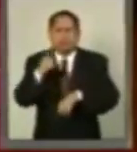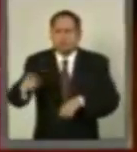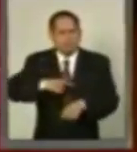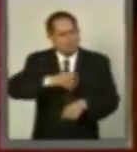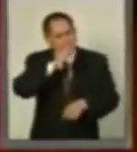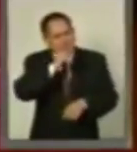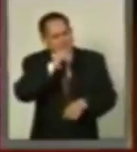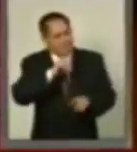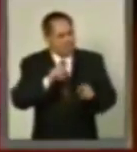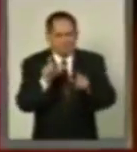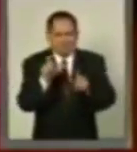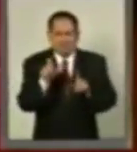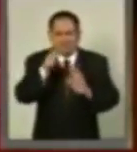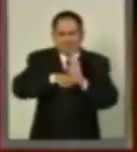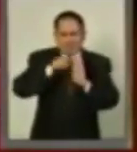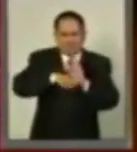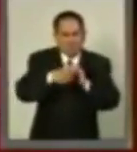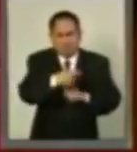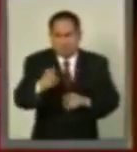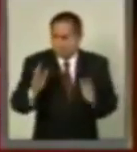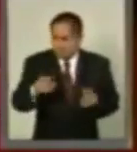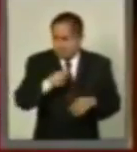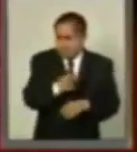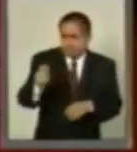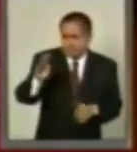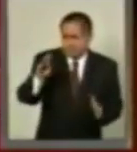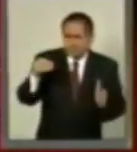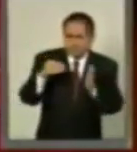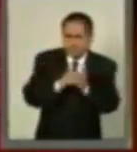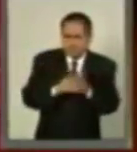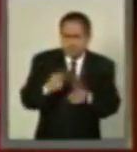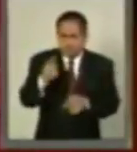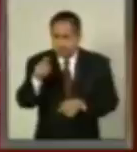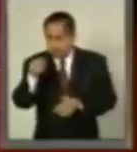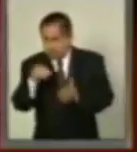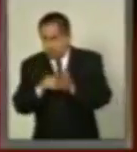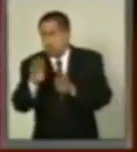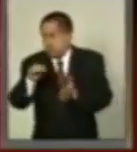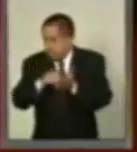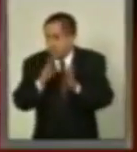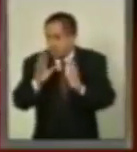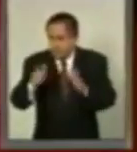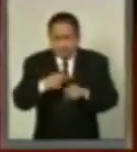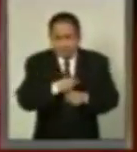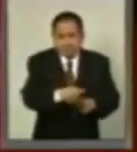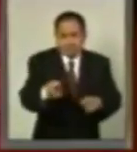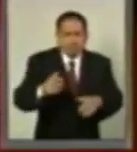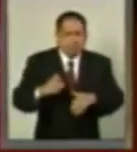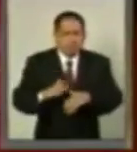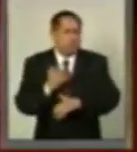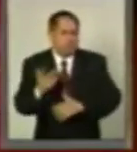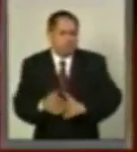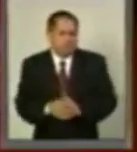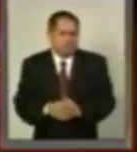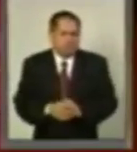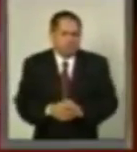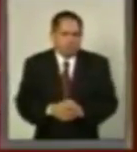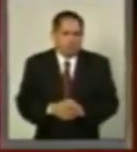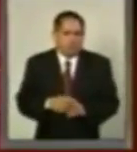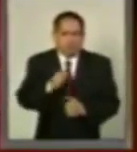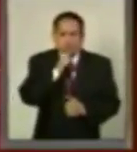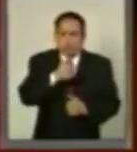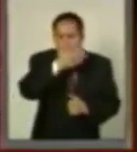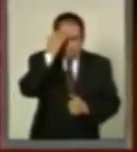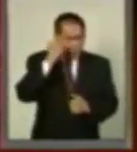podido entregar todas las tarjetas? Llevamos entregadas 90 mil de las 180 mil. Porque todavía no se